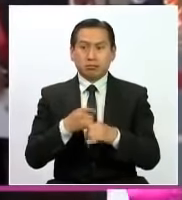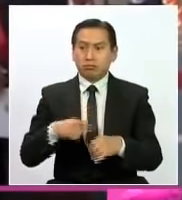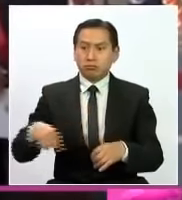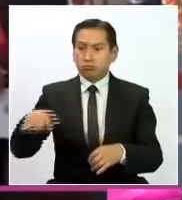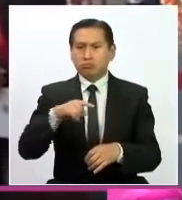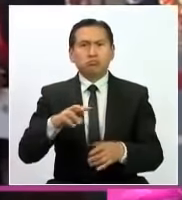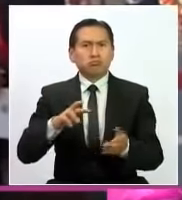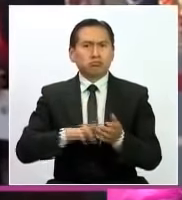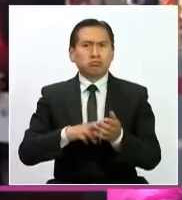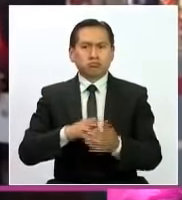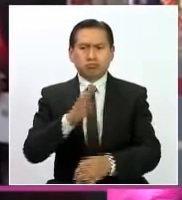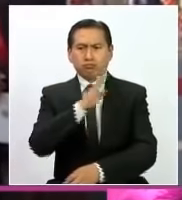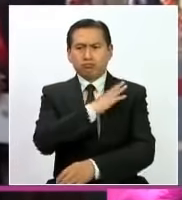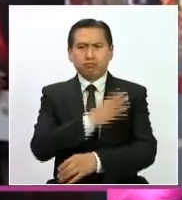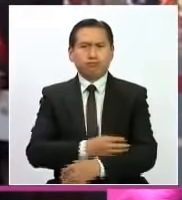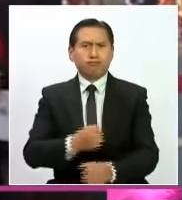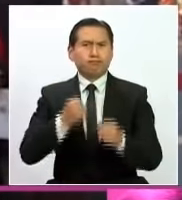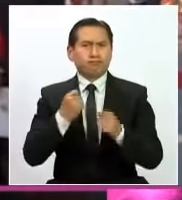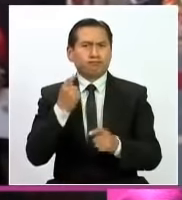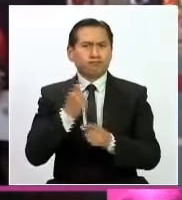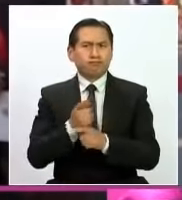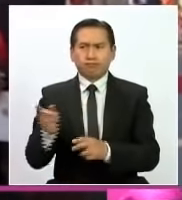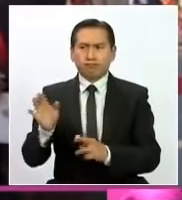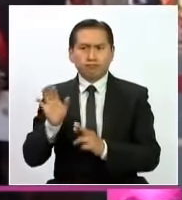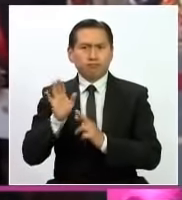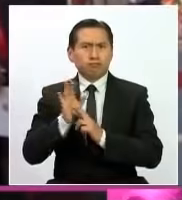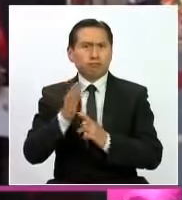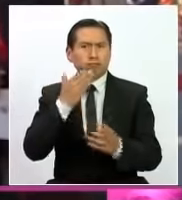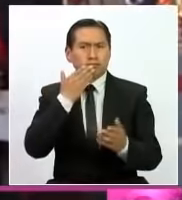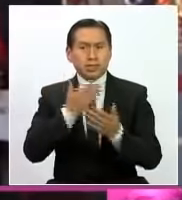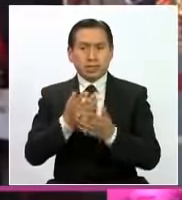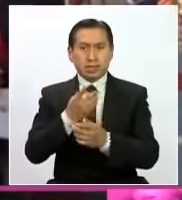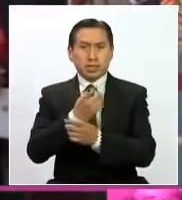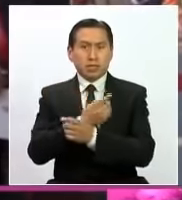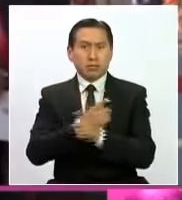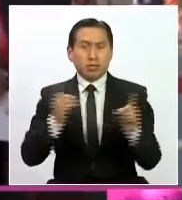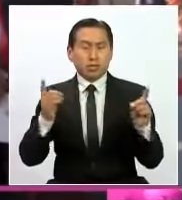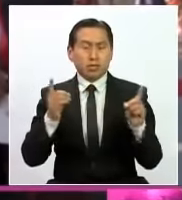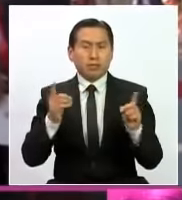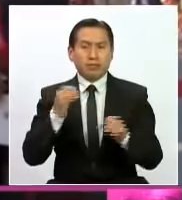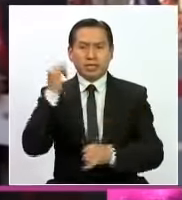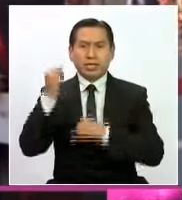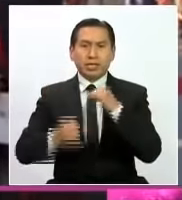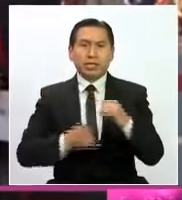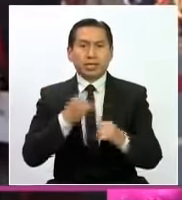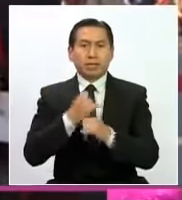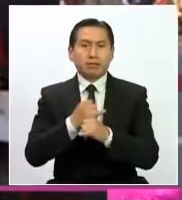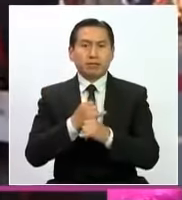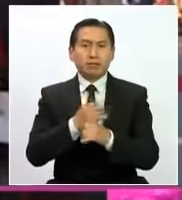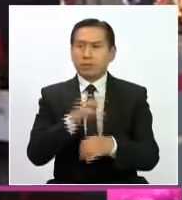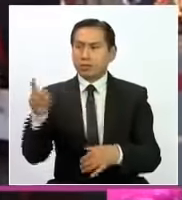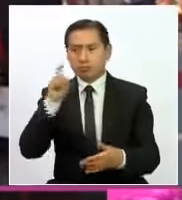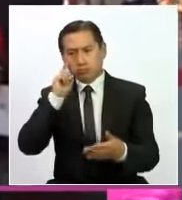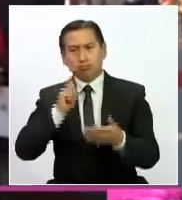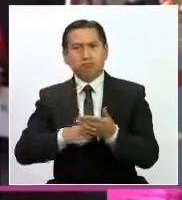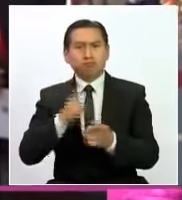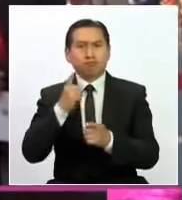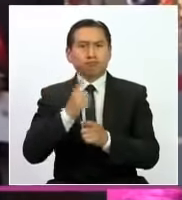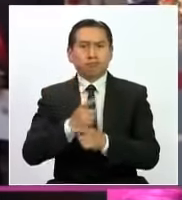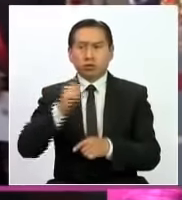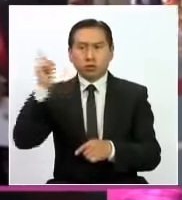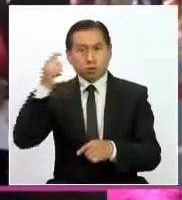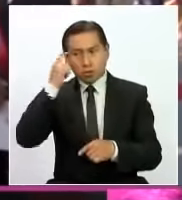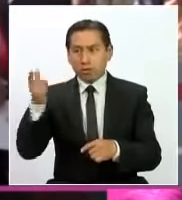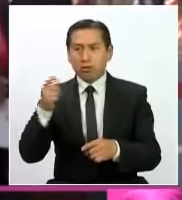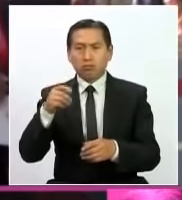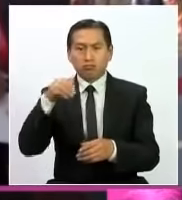una fortaleza de representación democrática internacional y de reconocimiento a nuestro gobierno que ha